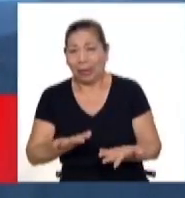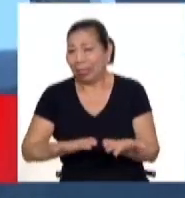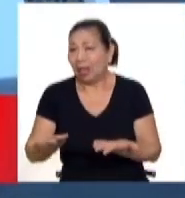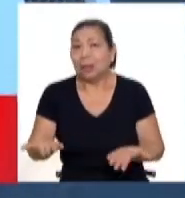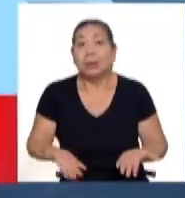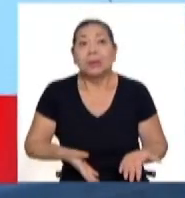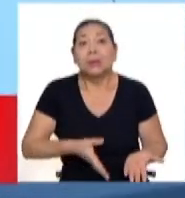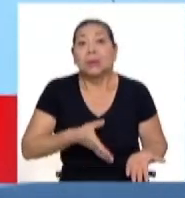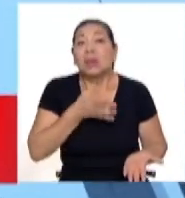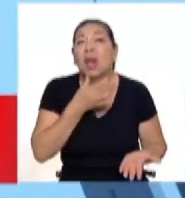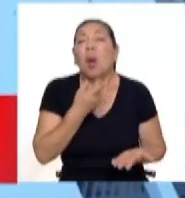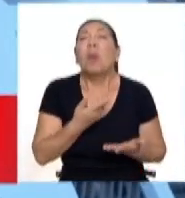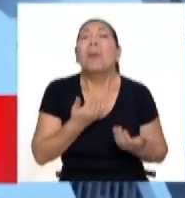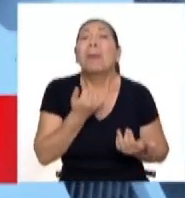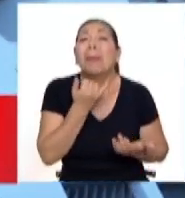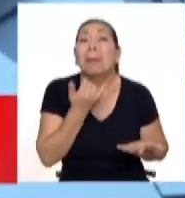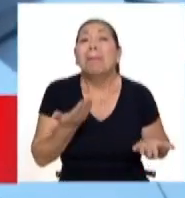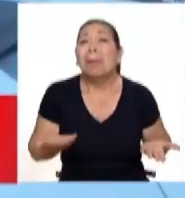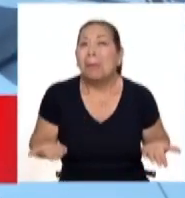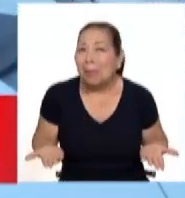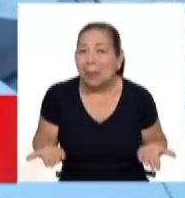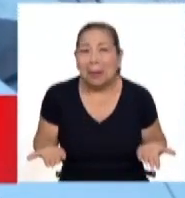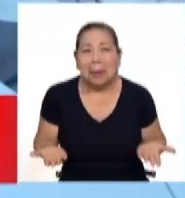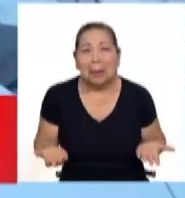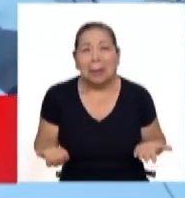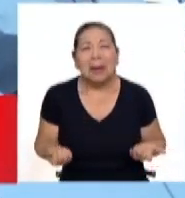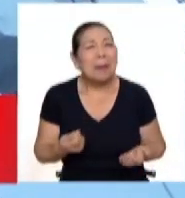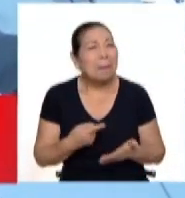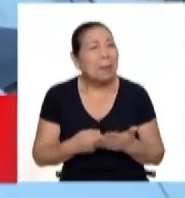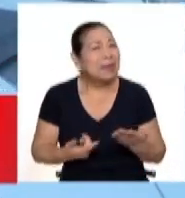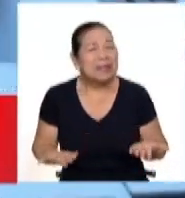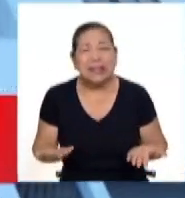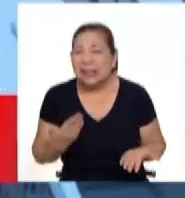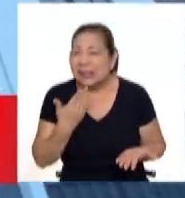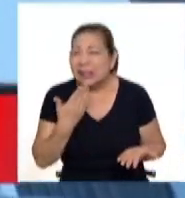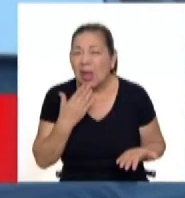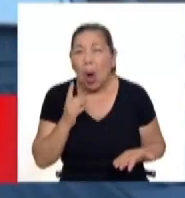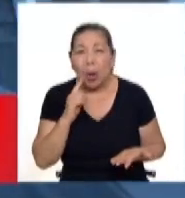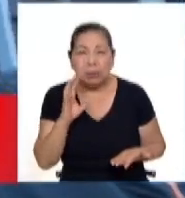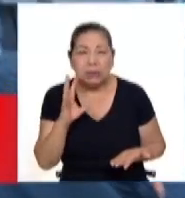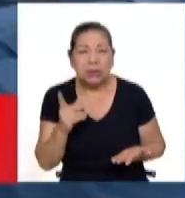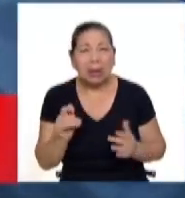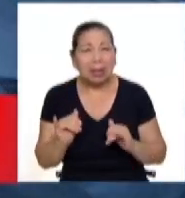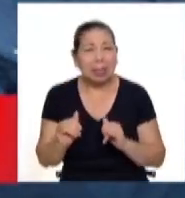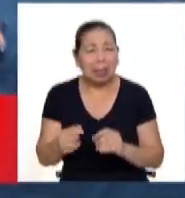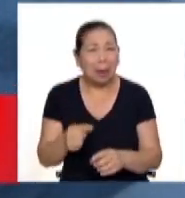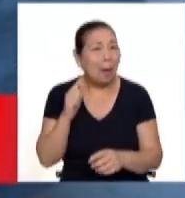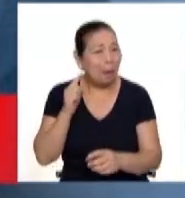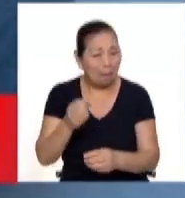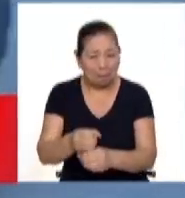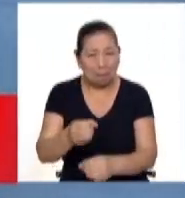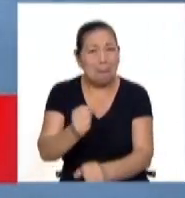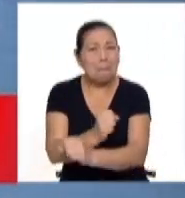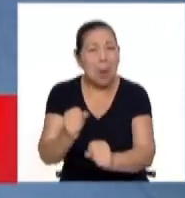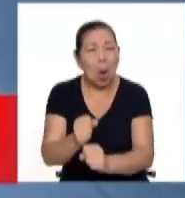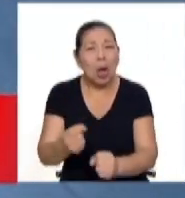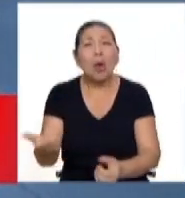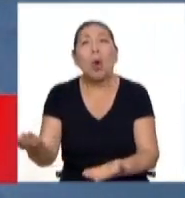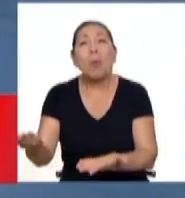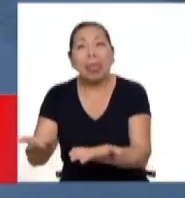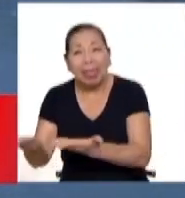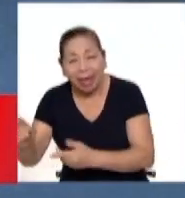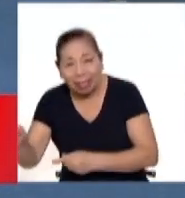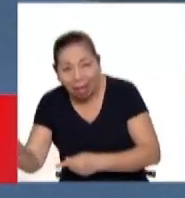no sabe cuál es el motivo, cuál es el móvil que motiva finalmente a estos criminales a dejarles estos explosivos tanto en su